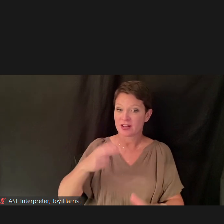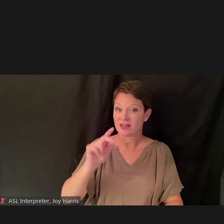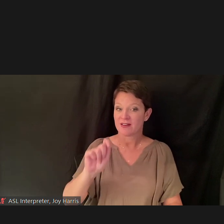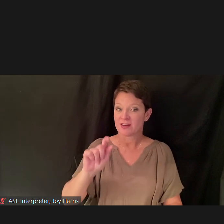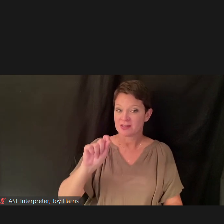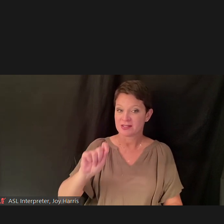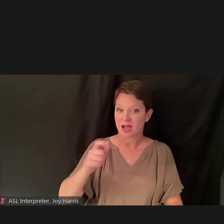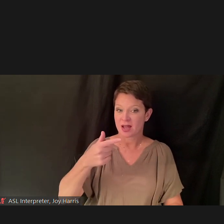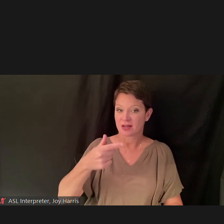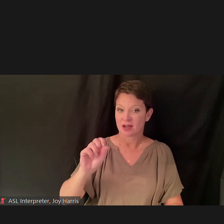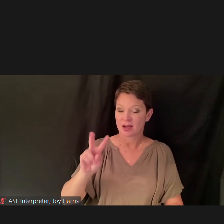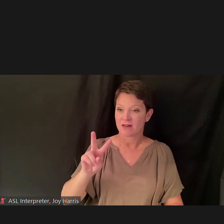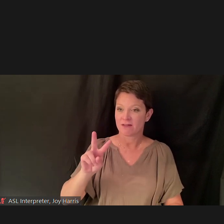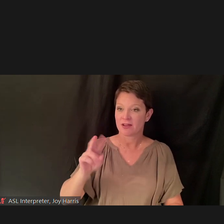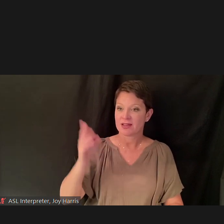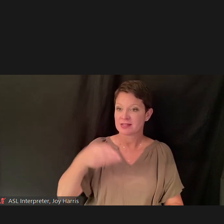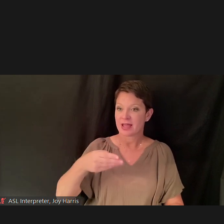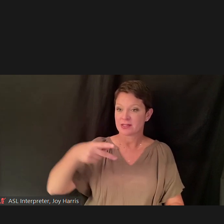Puede visitar